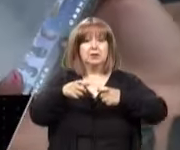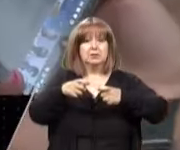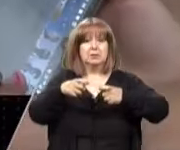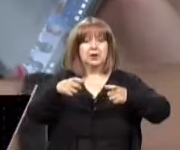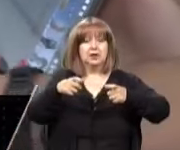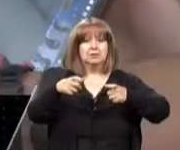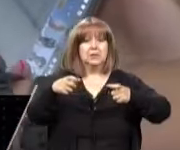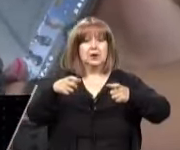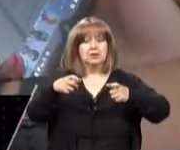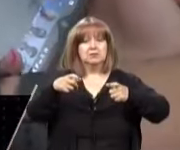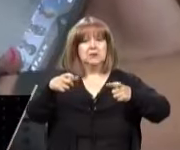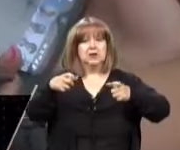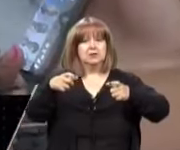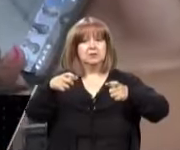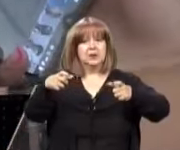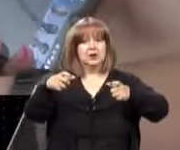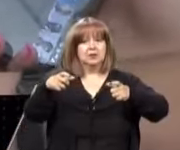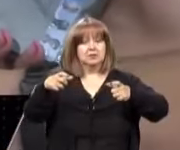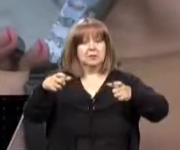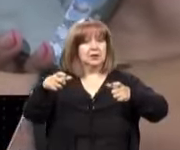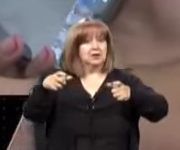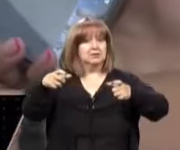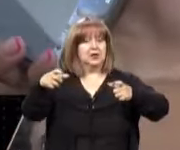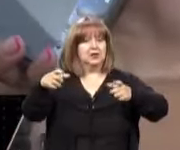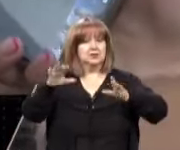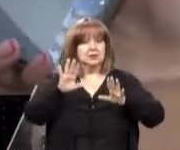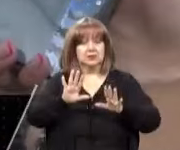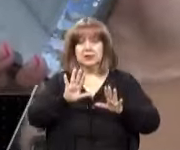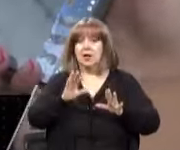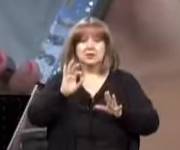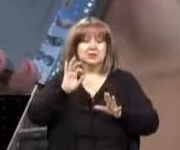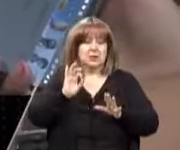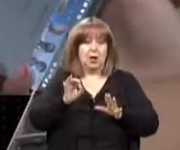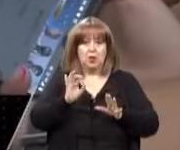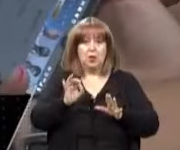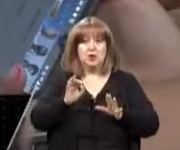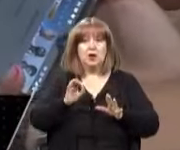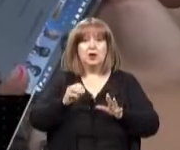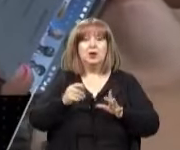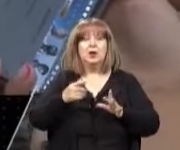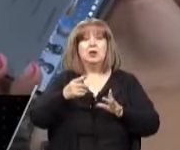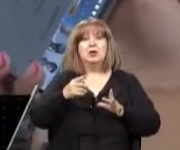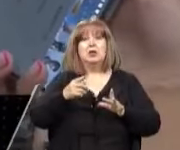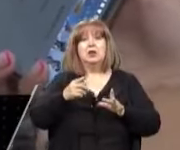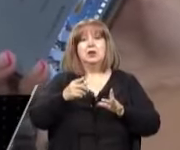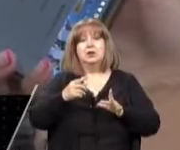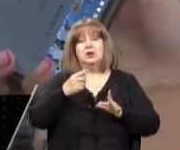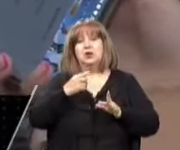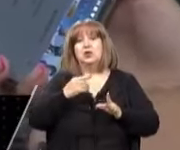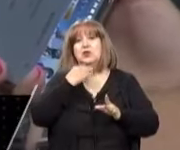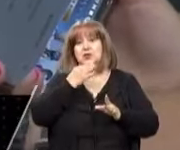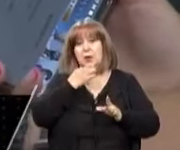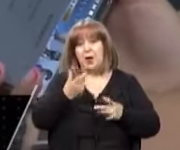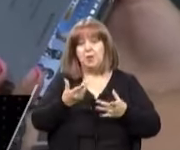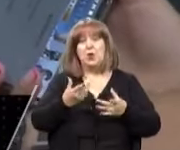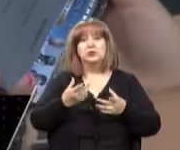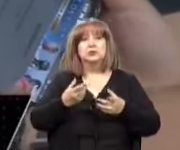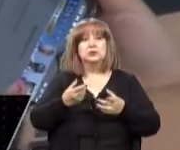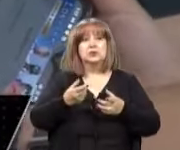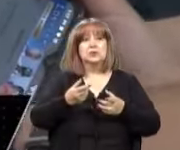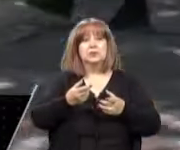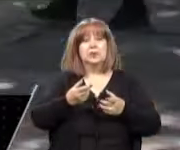en términos generales, como lo hemos dicho, es van a aumentar los casos. No hay un correlato absoluto entre el aumento de casos